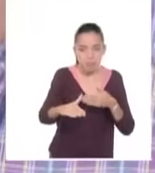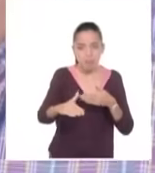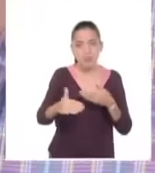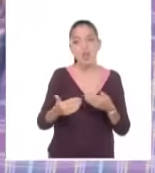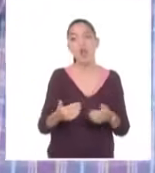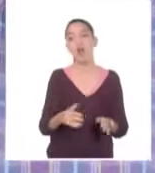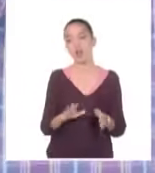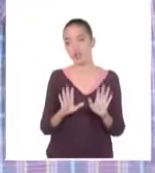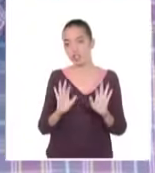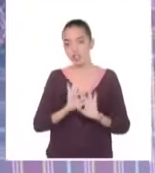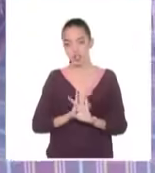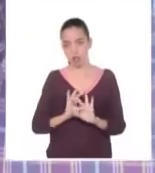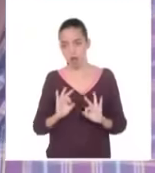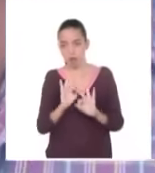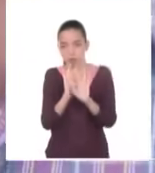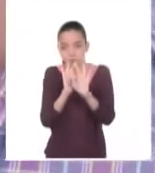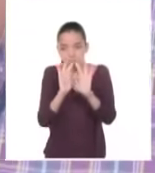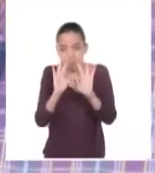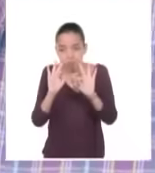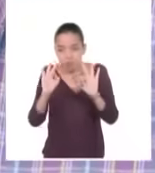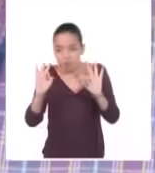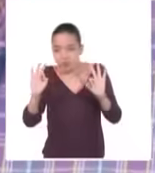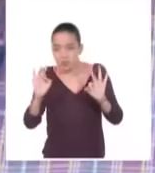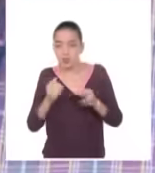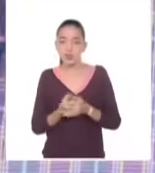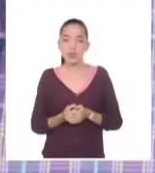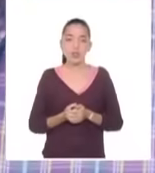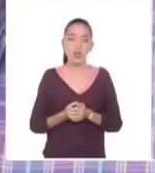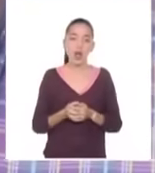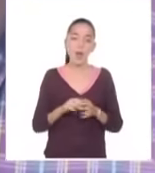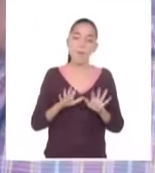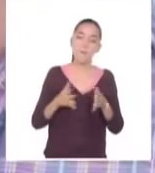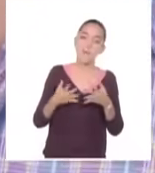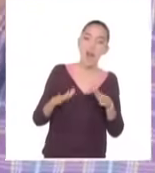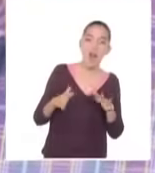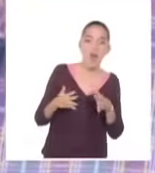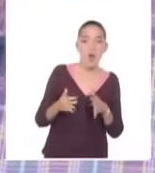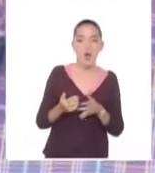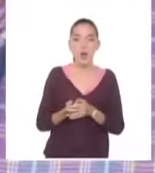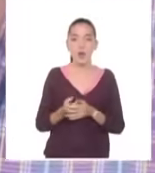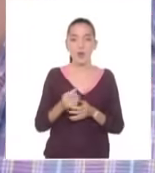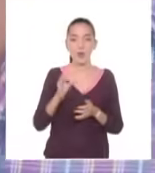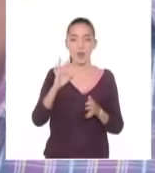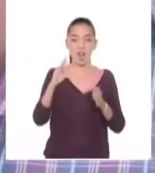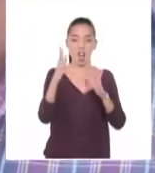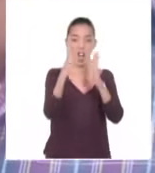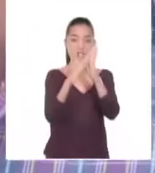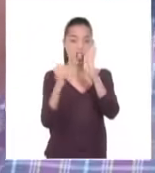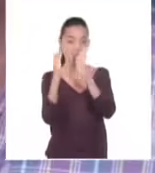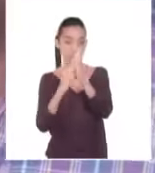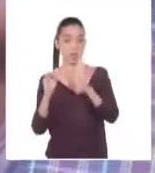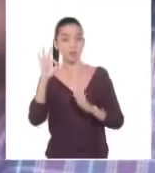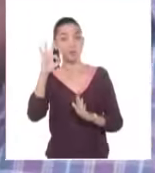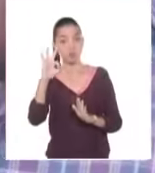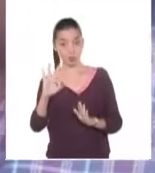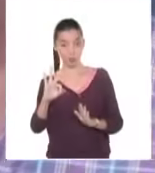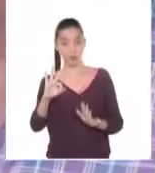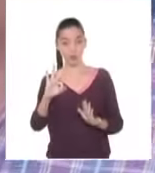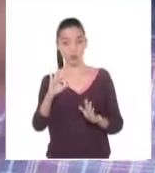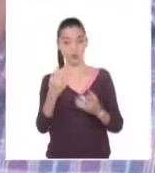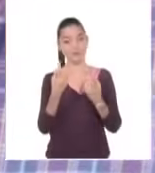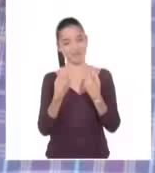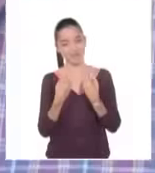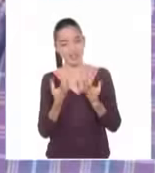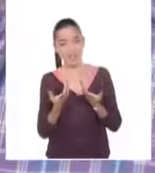limpiando 1.600 diarios, nos quedan unos 8 días todavía. ¿Cómo logramos disminuir el tiempo? Hay que traer otra segunda máquina de limpieza. Ya la